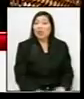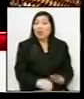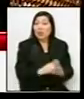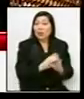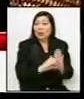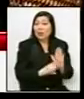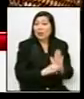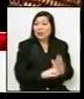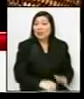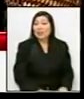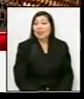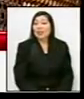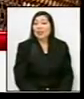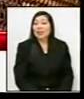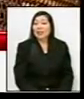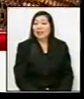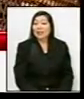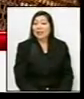presidente,